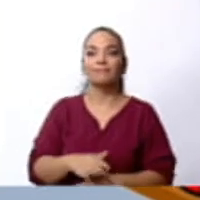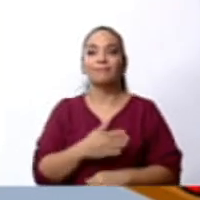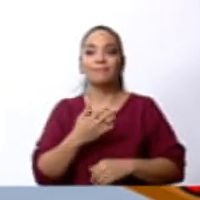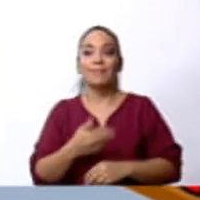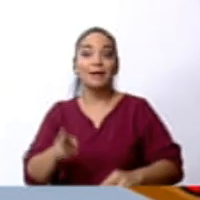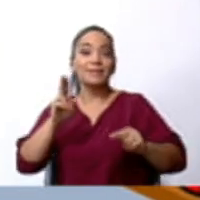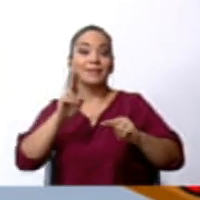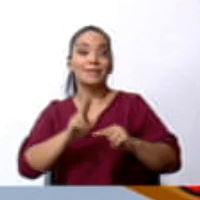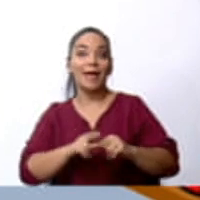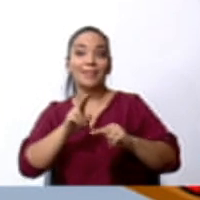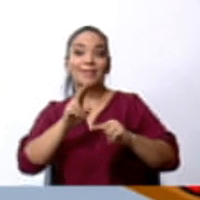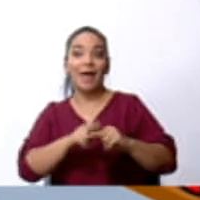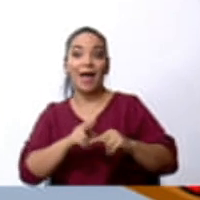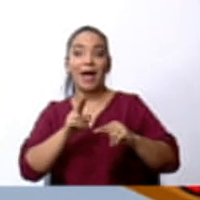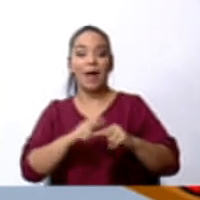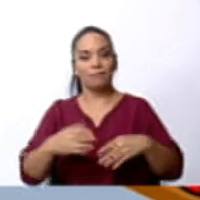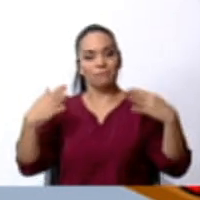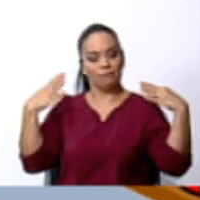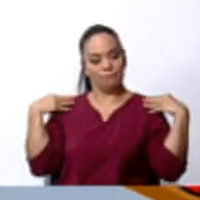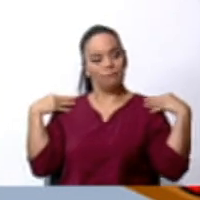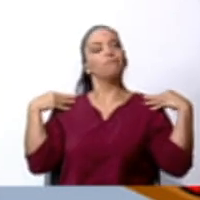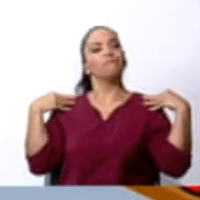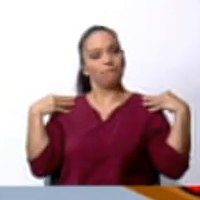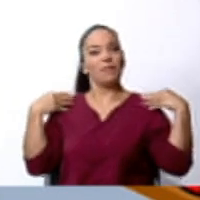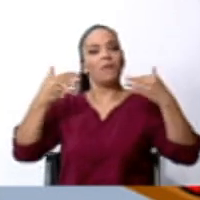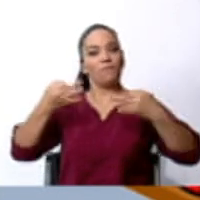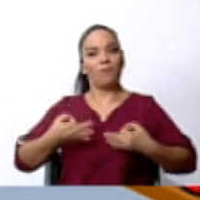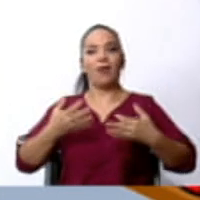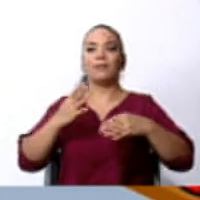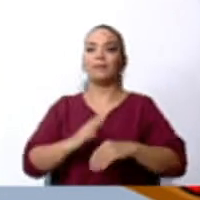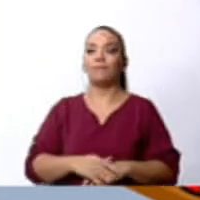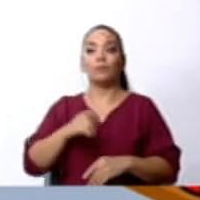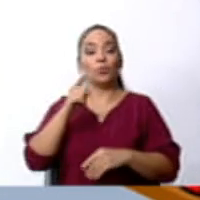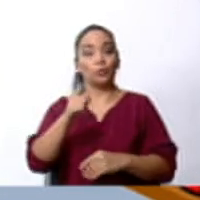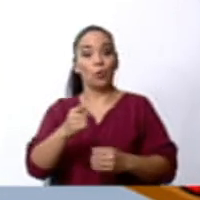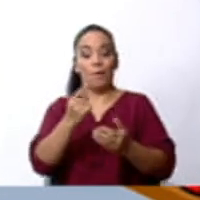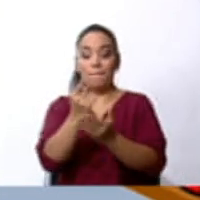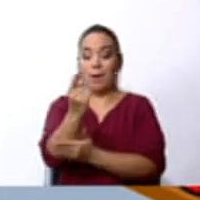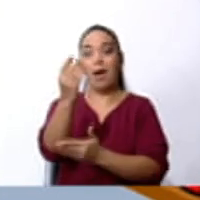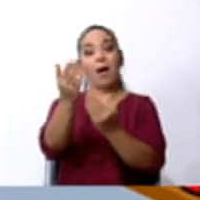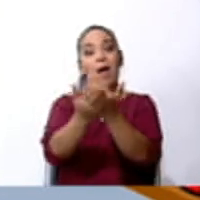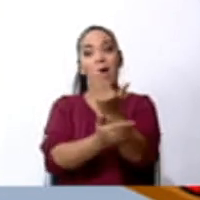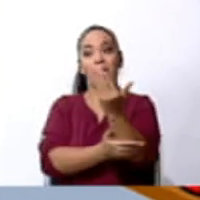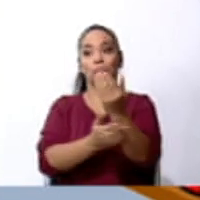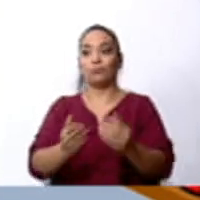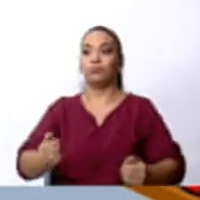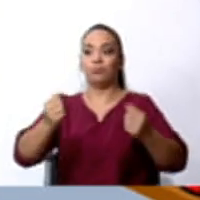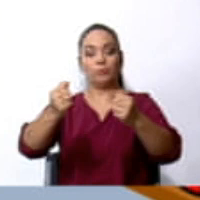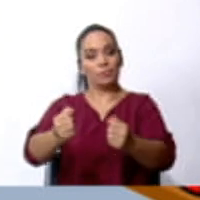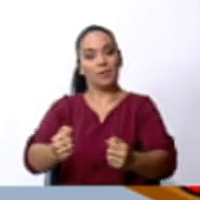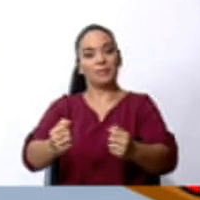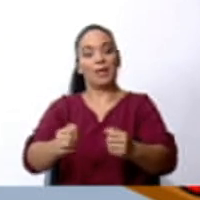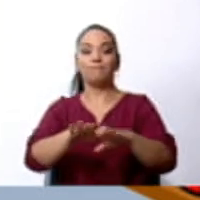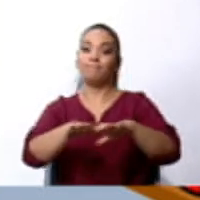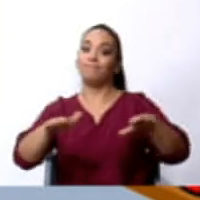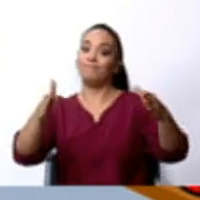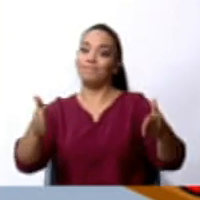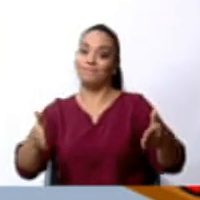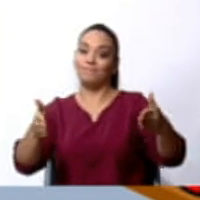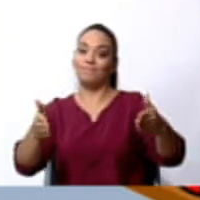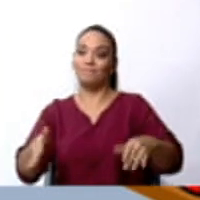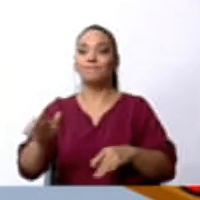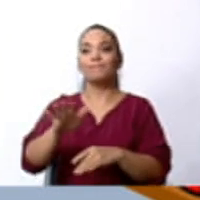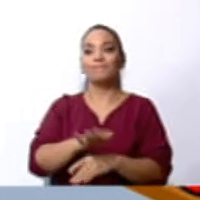Siéntate en la silla con la espalda derecha. Apoya tus bracitos flexionados en la mesa. Con